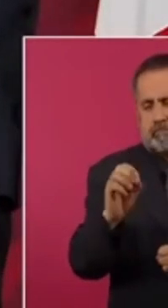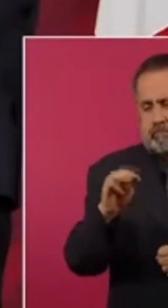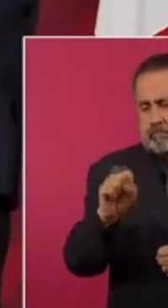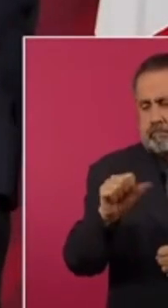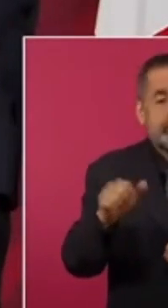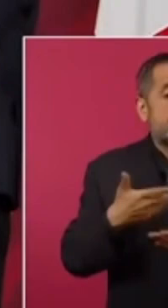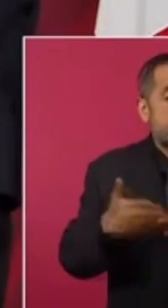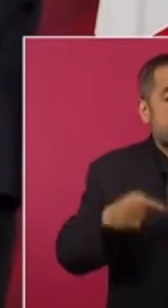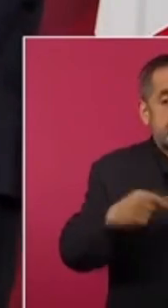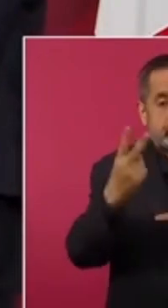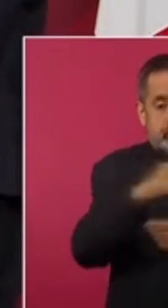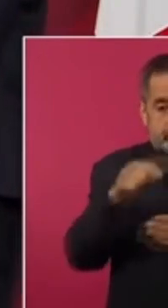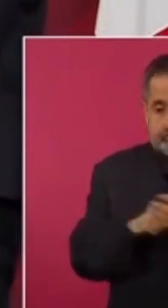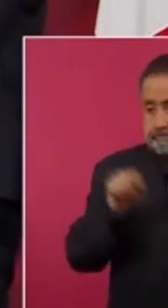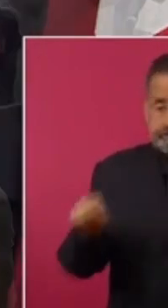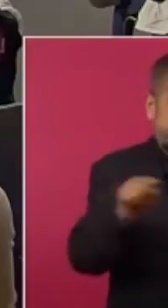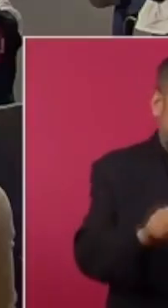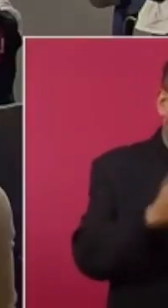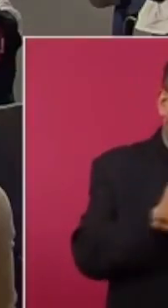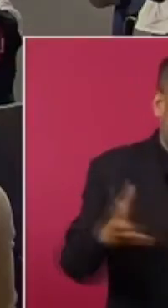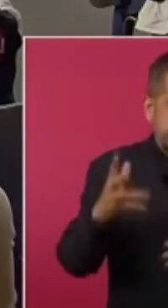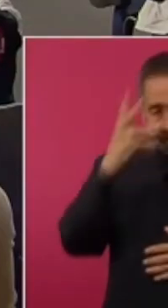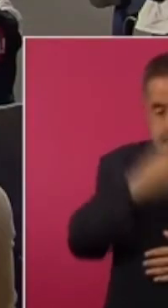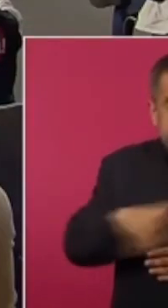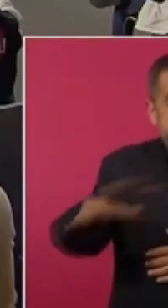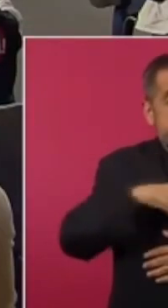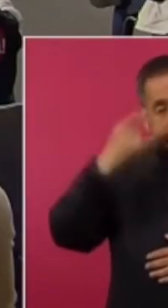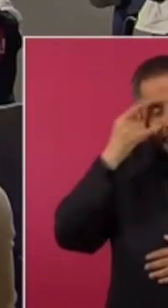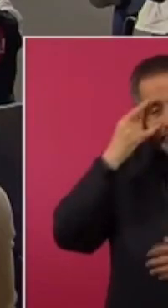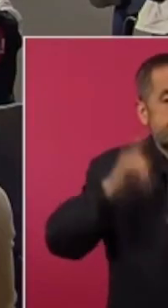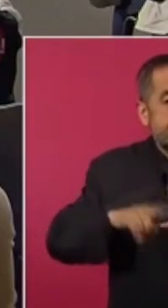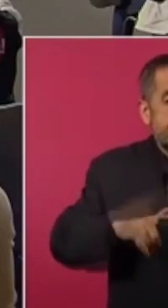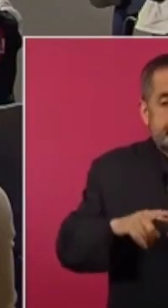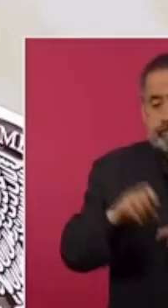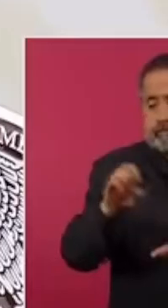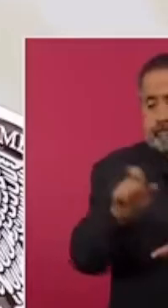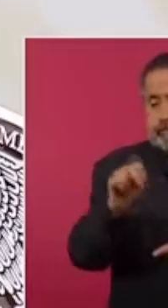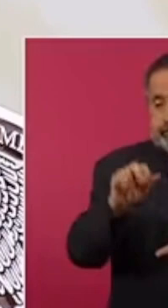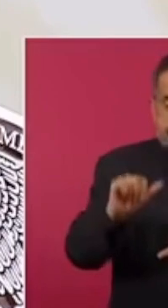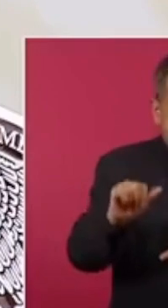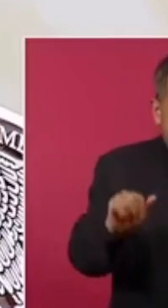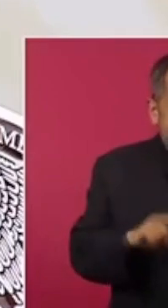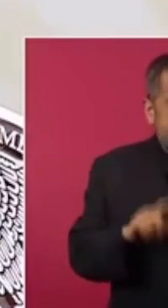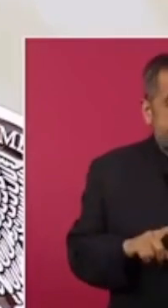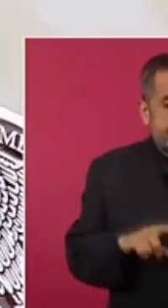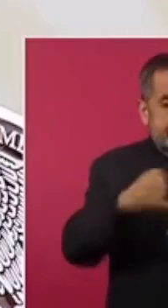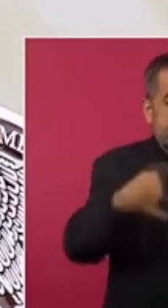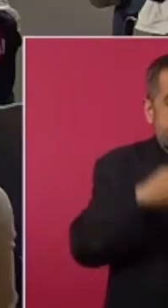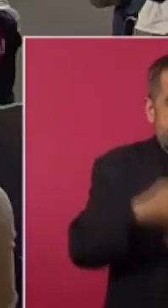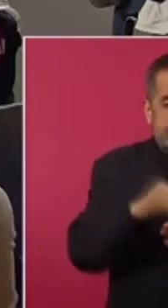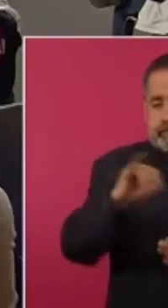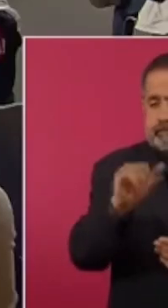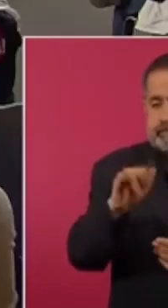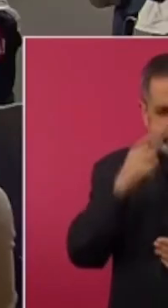de dos sitios de la mayor importancia en el estado de Campeche, que son Etzná y la isla de